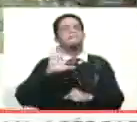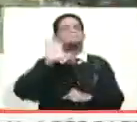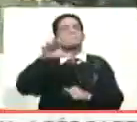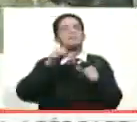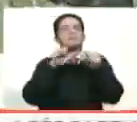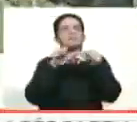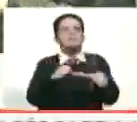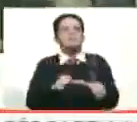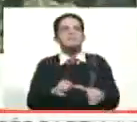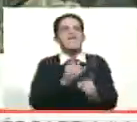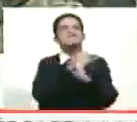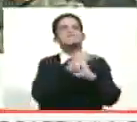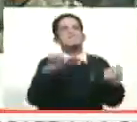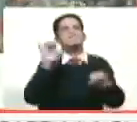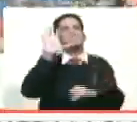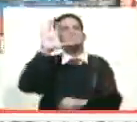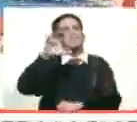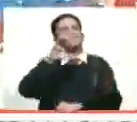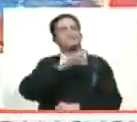¡Independencia y patria socialista!